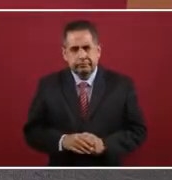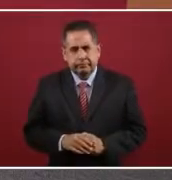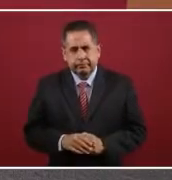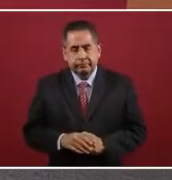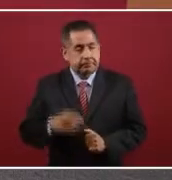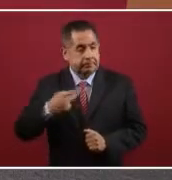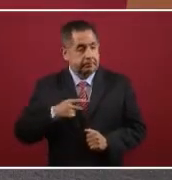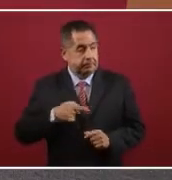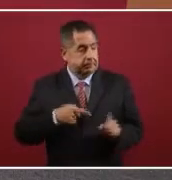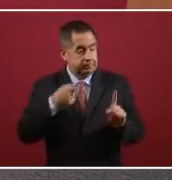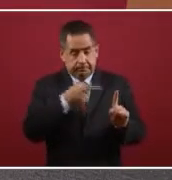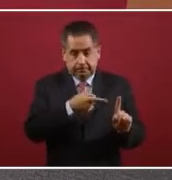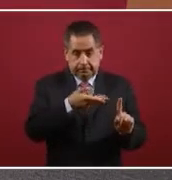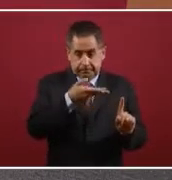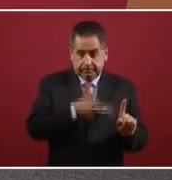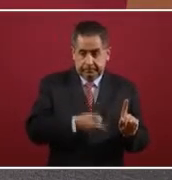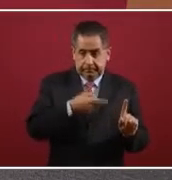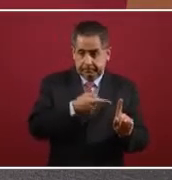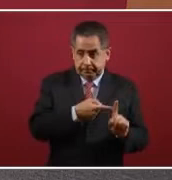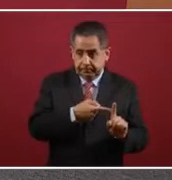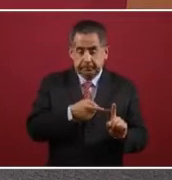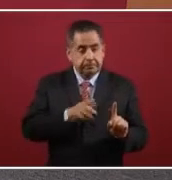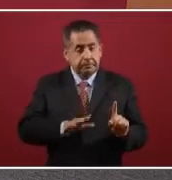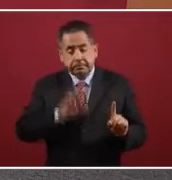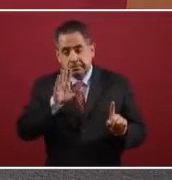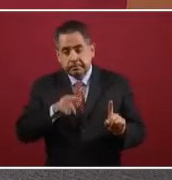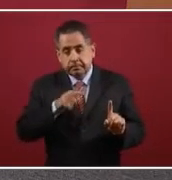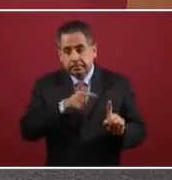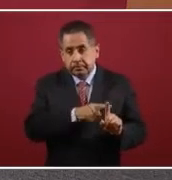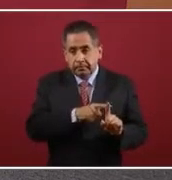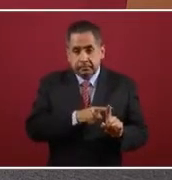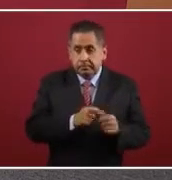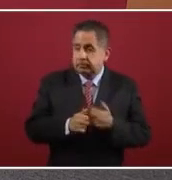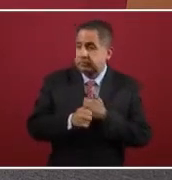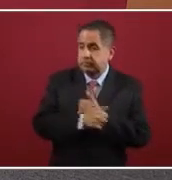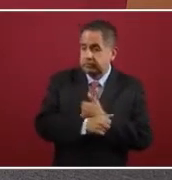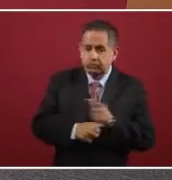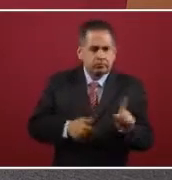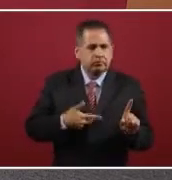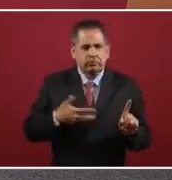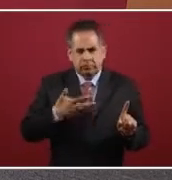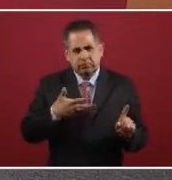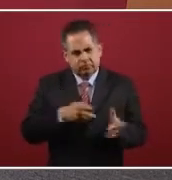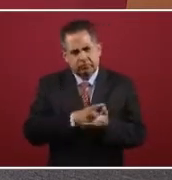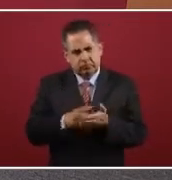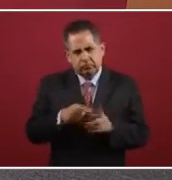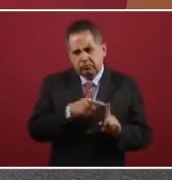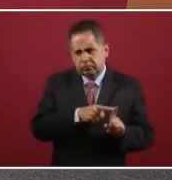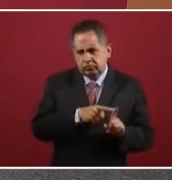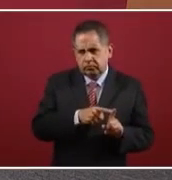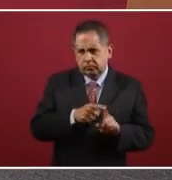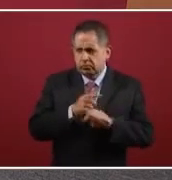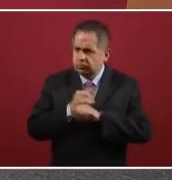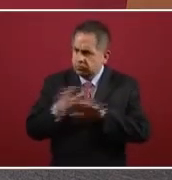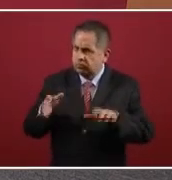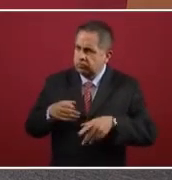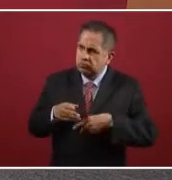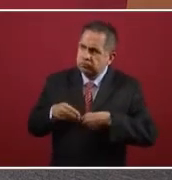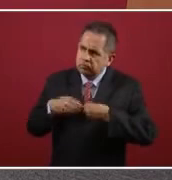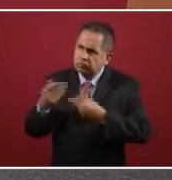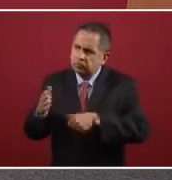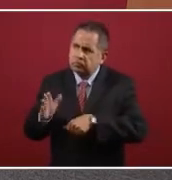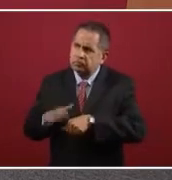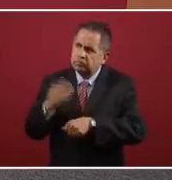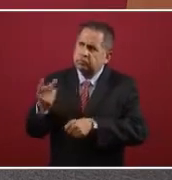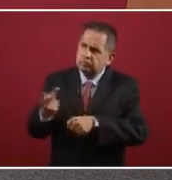la persona que supuestamente está incumpliendo tiene el derecho de informar